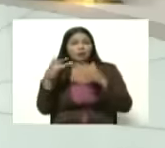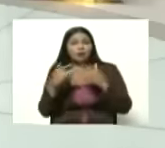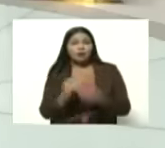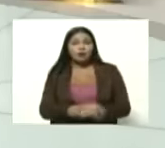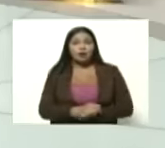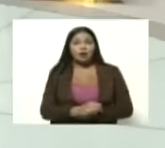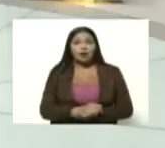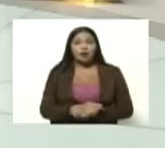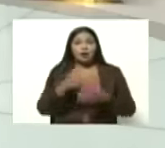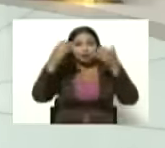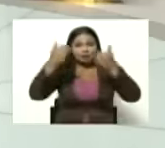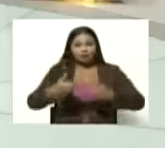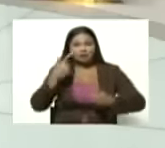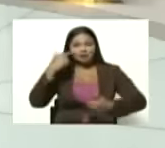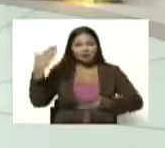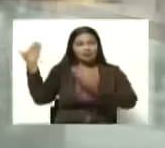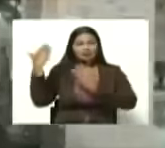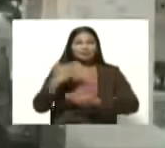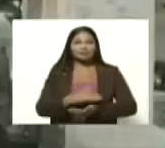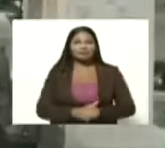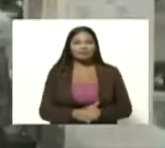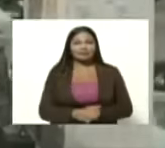próceres con indhira lópez